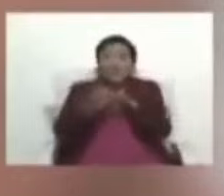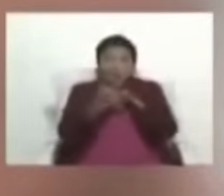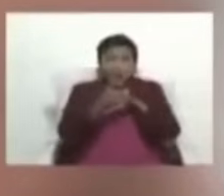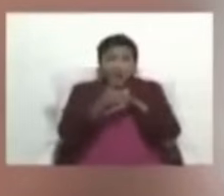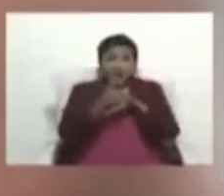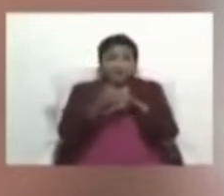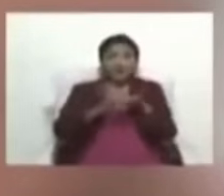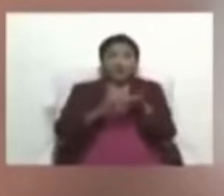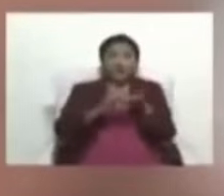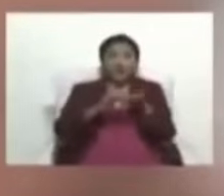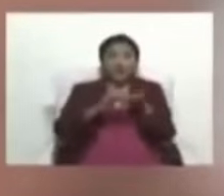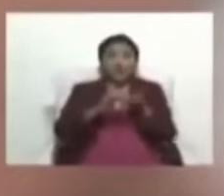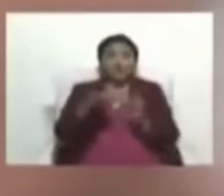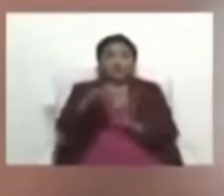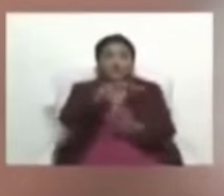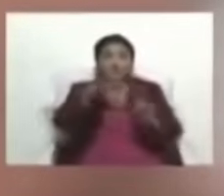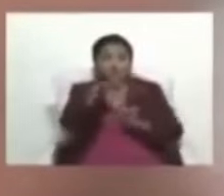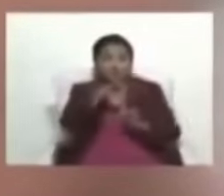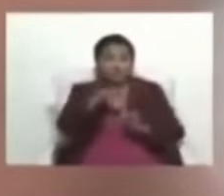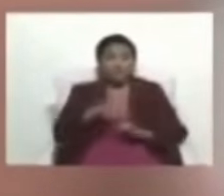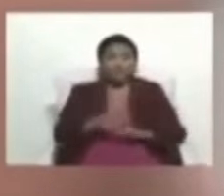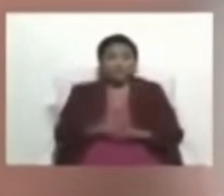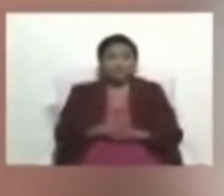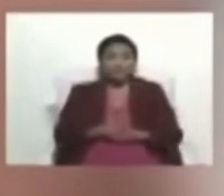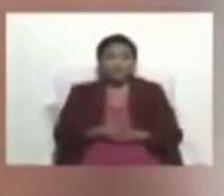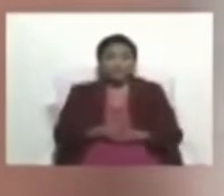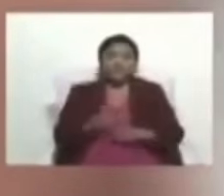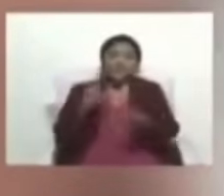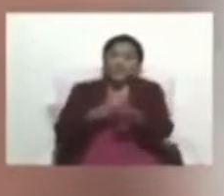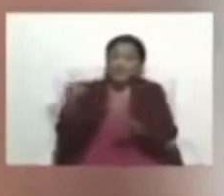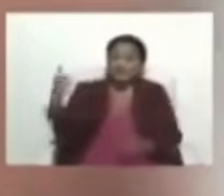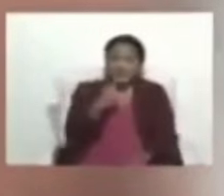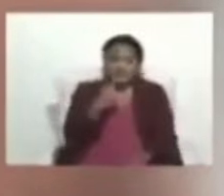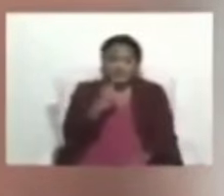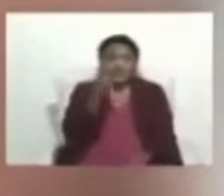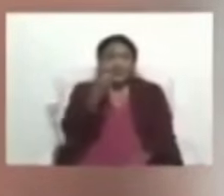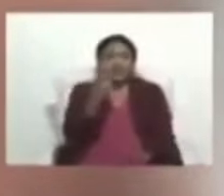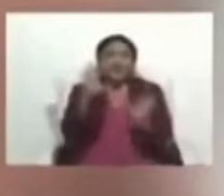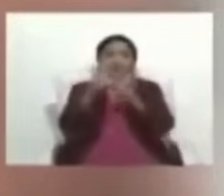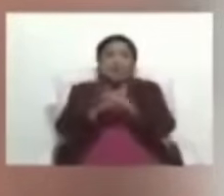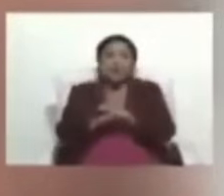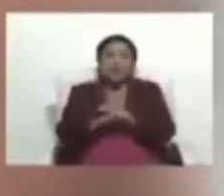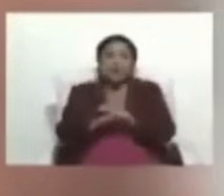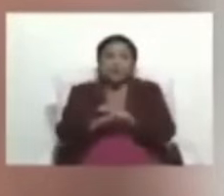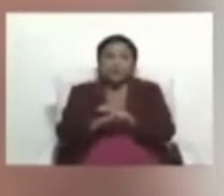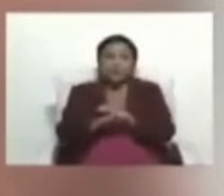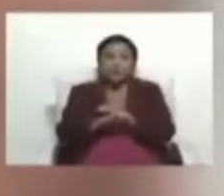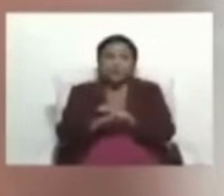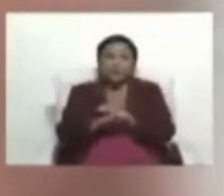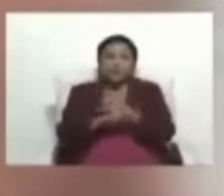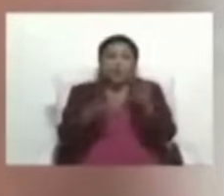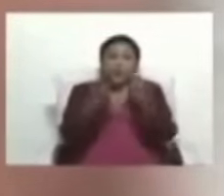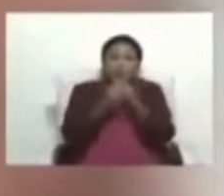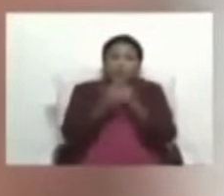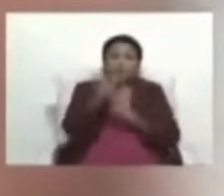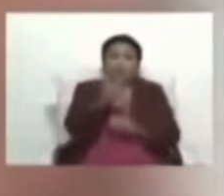ayudara a resolver esa situación. Y él llegó a las 11 de la noche, acompañado de tres funcionarios